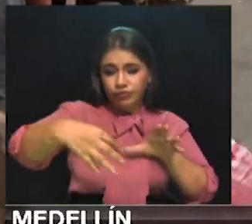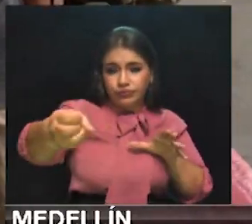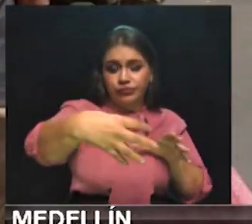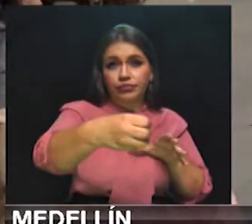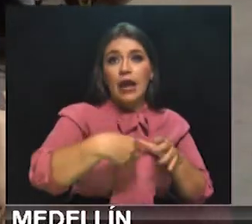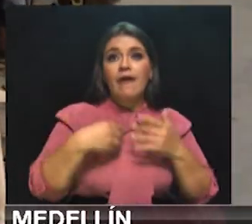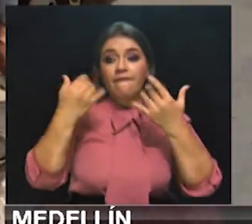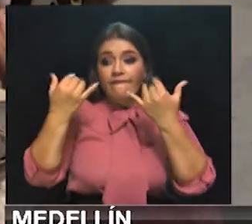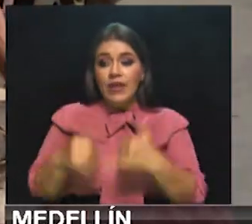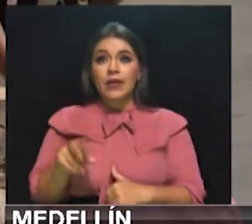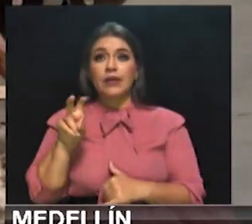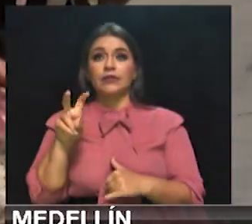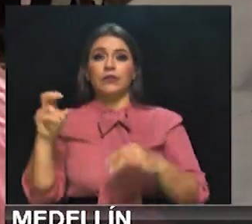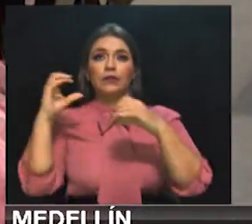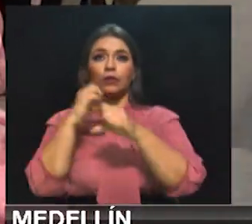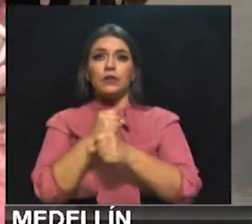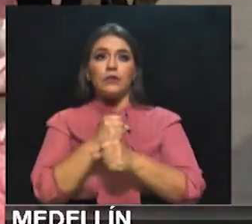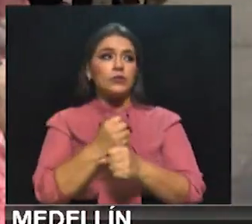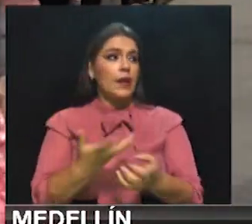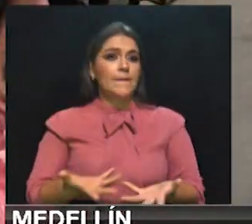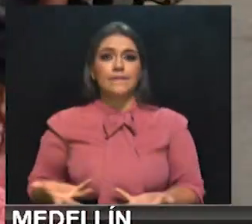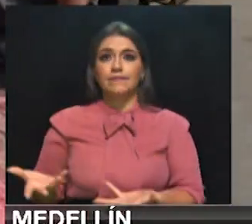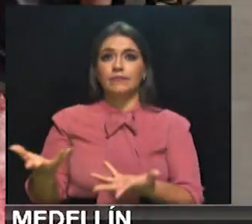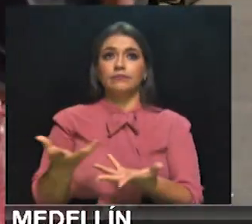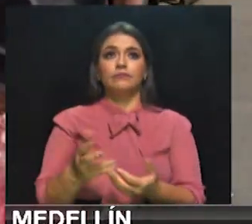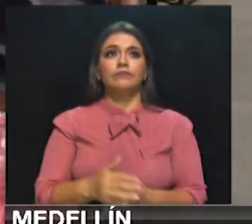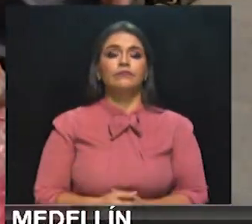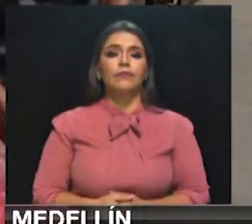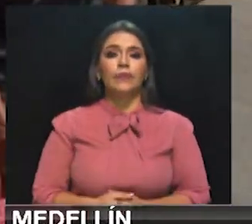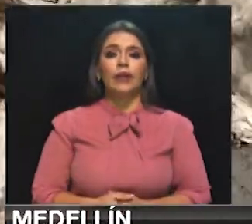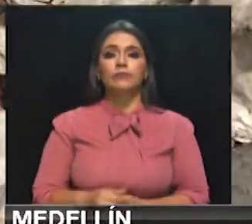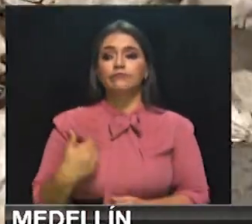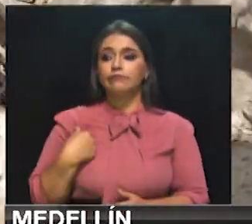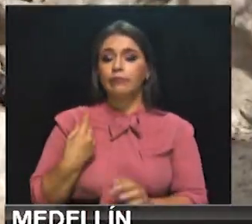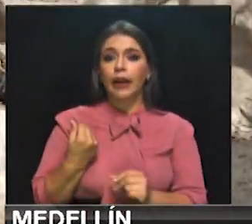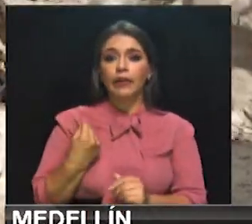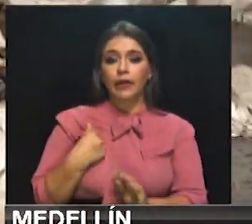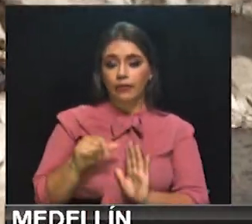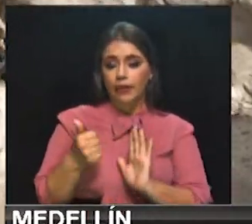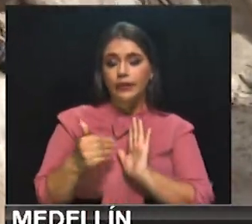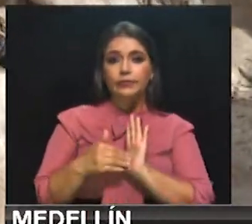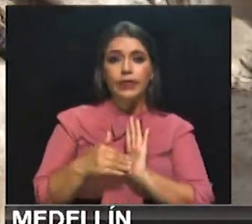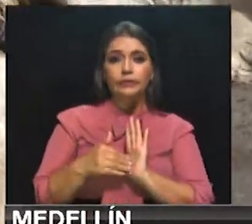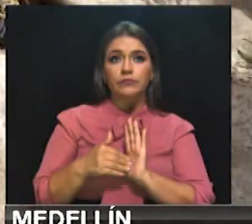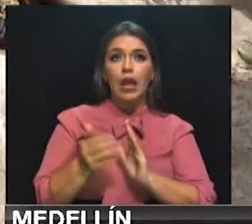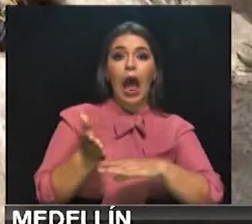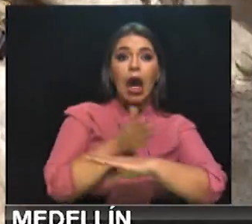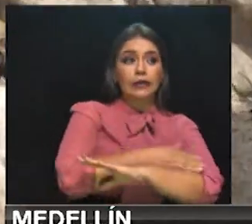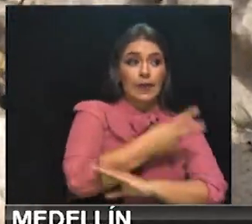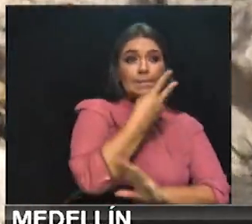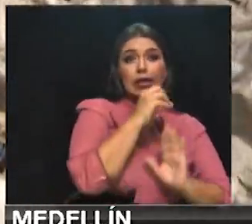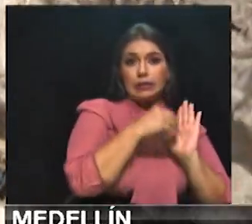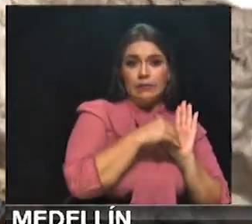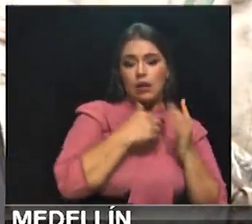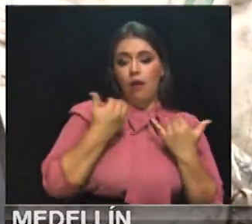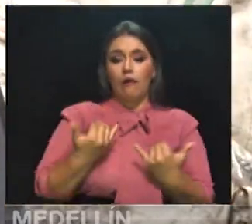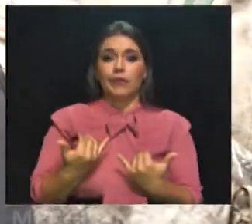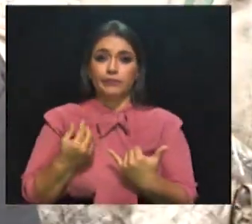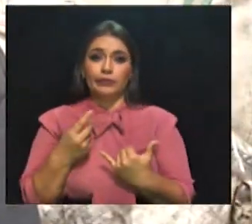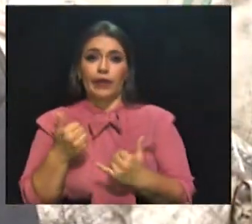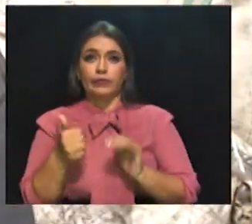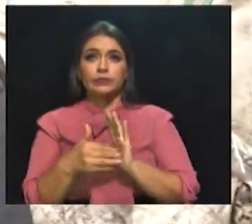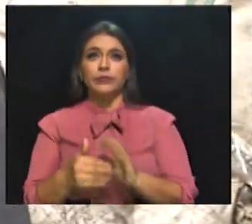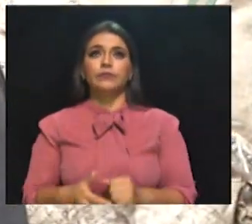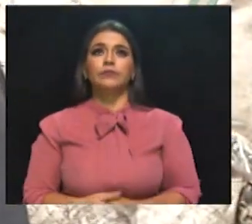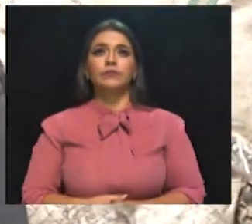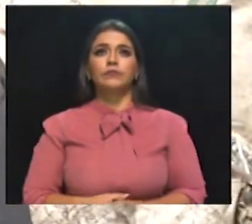las 7 de la noche, les están quedando 10 mil pesos, la mitad de lo que hacía antes del virus. Ya ahora